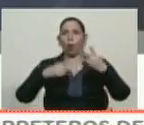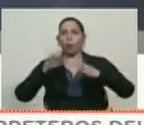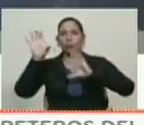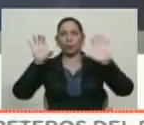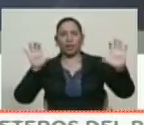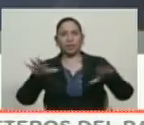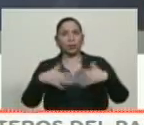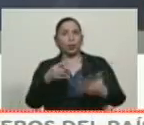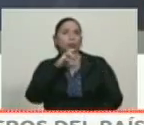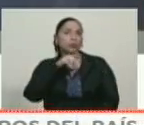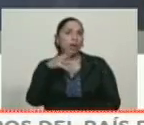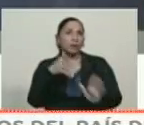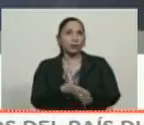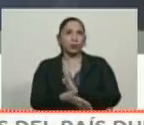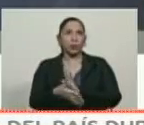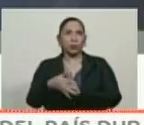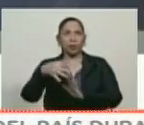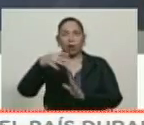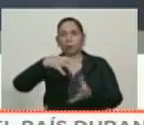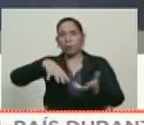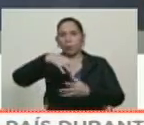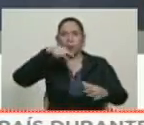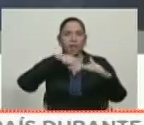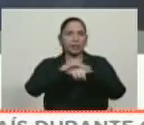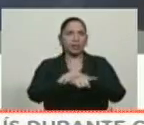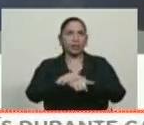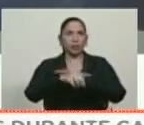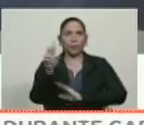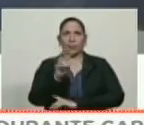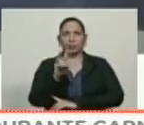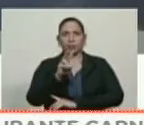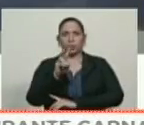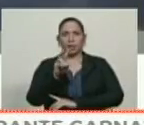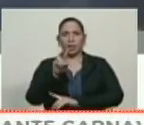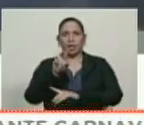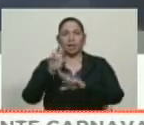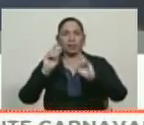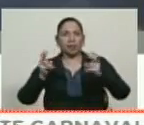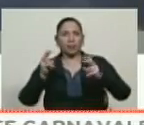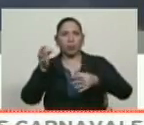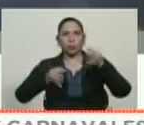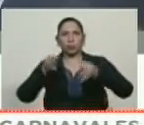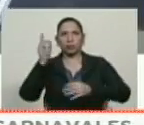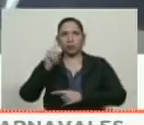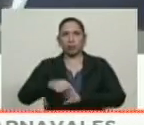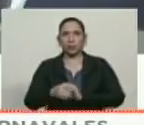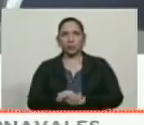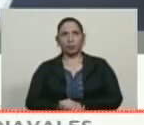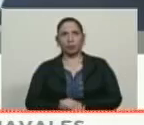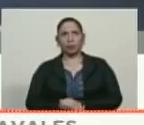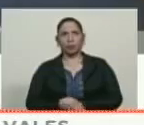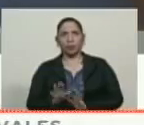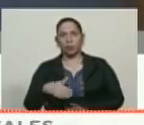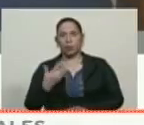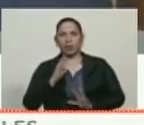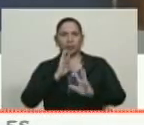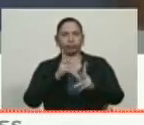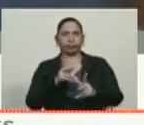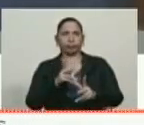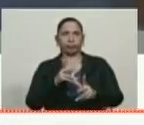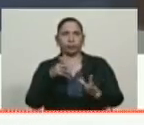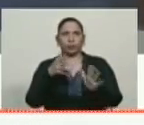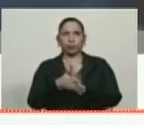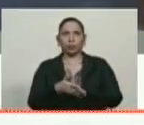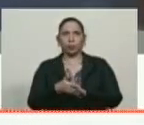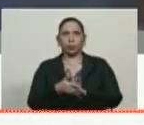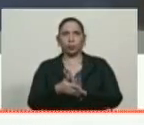habla incluso de asuntos internos de Venezuela en ámbito de justicia? Y también, si podría también detallar un poco el asunto sobre el